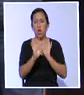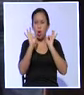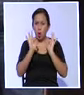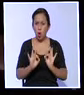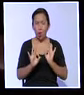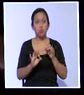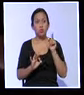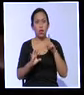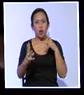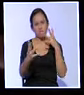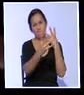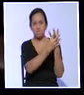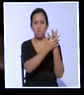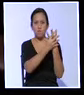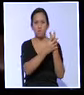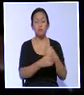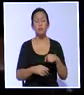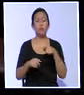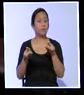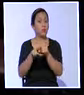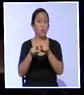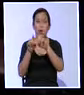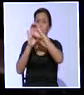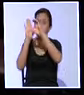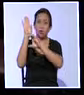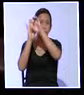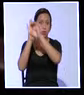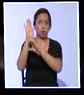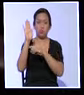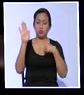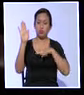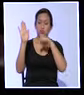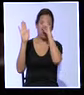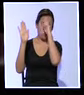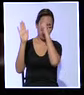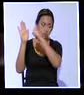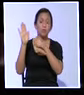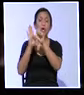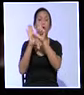de su detención con dos